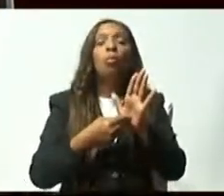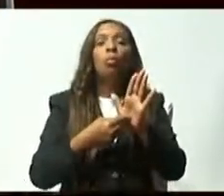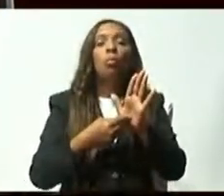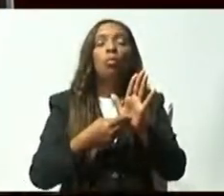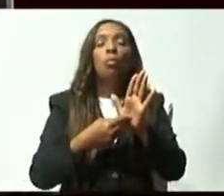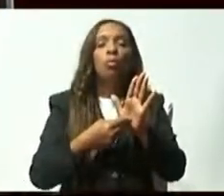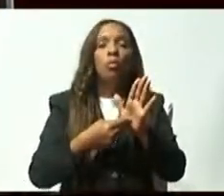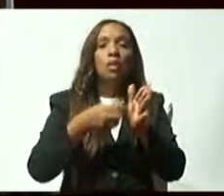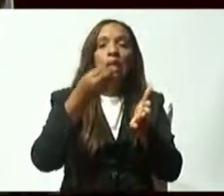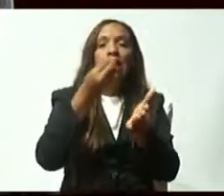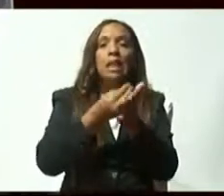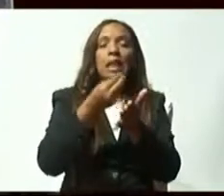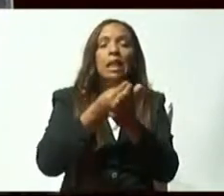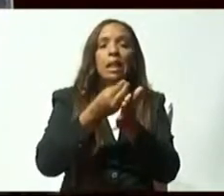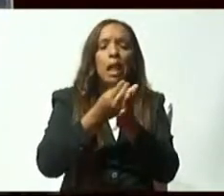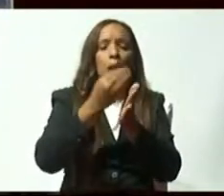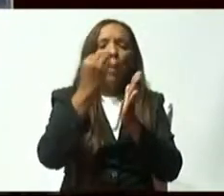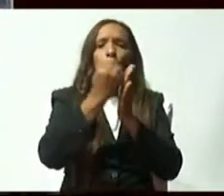peso,